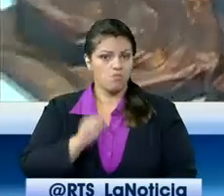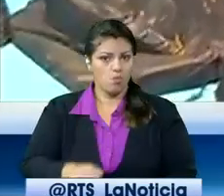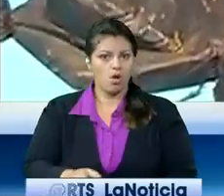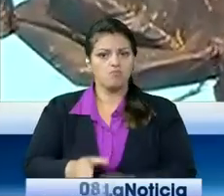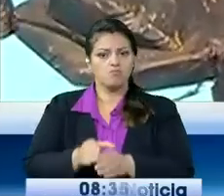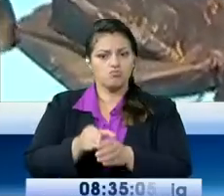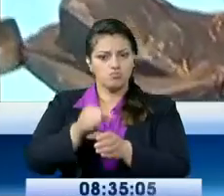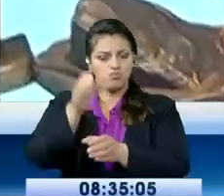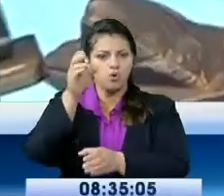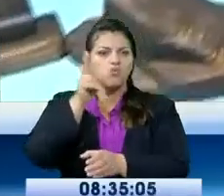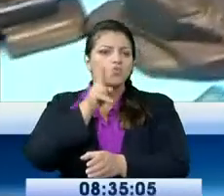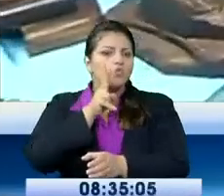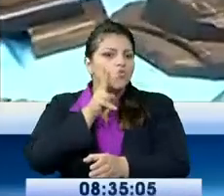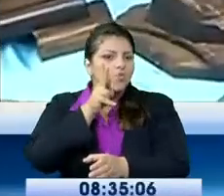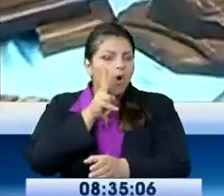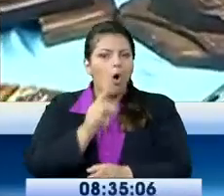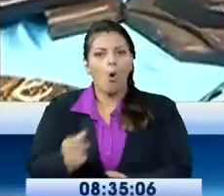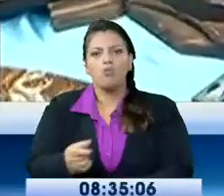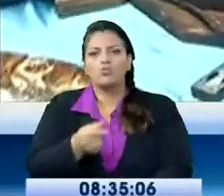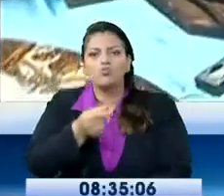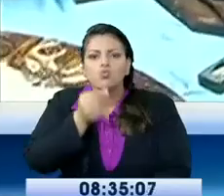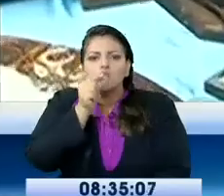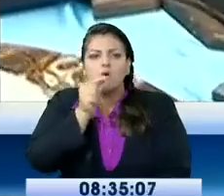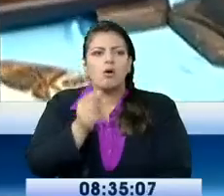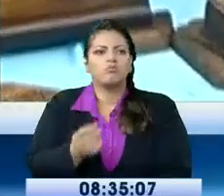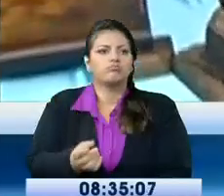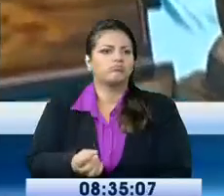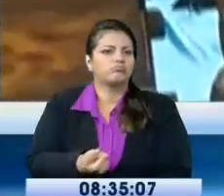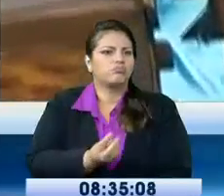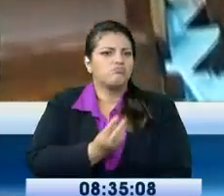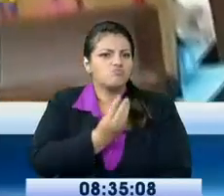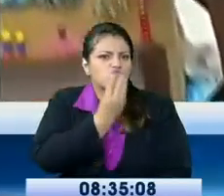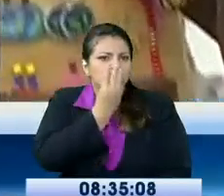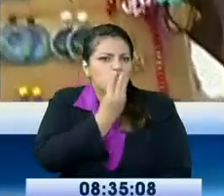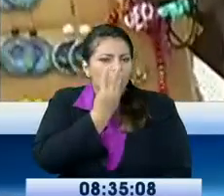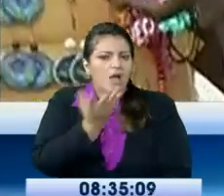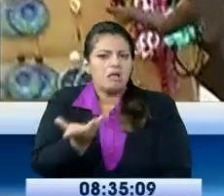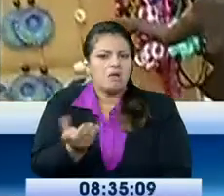con botellas de ron. Lo puede poner también